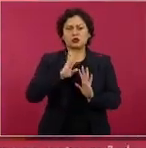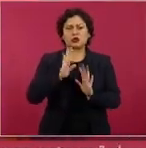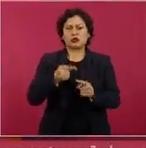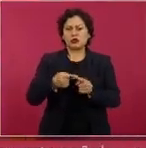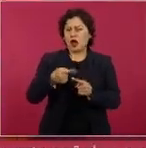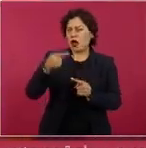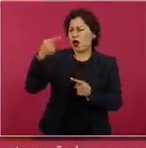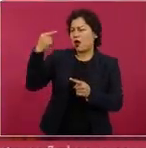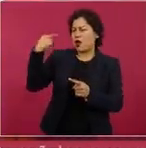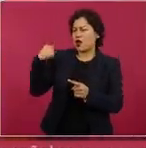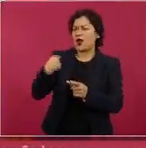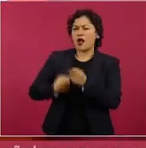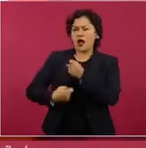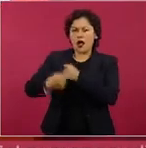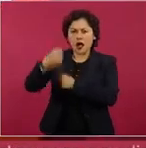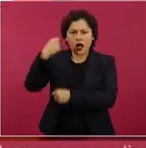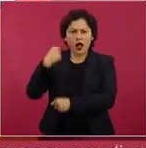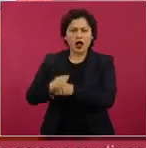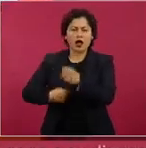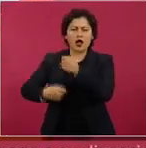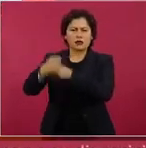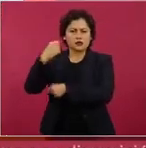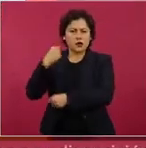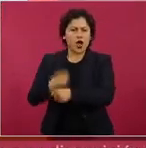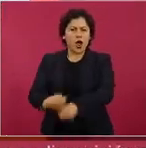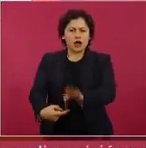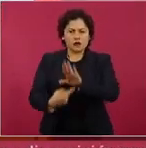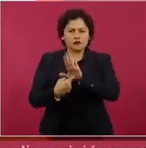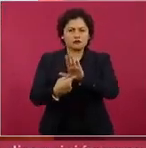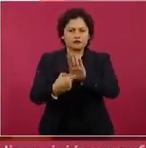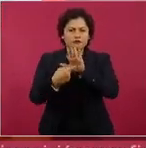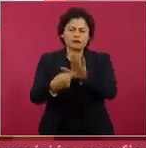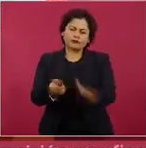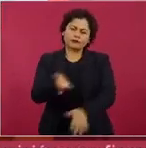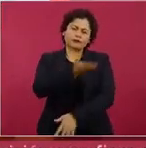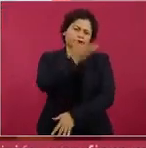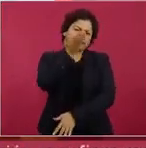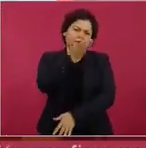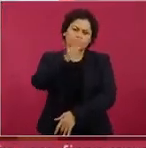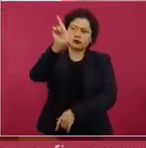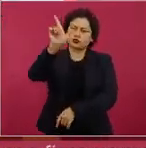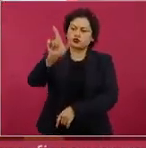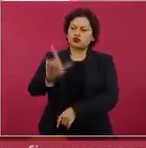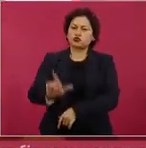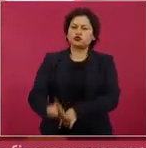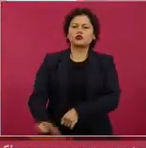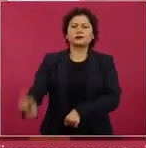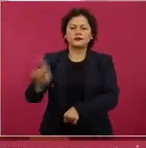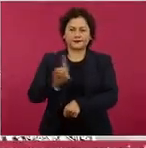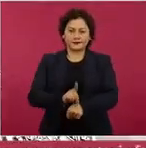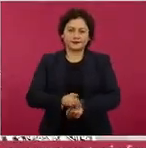informando todos los lunes. Esto es básico para